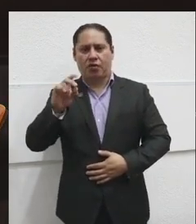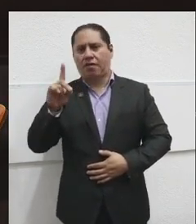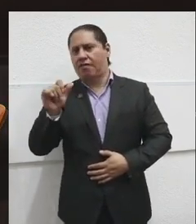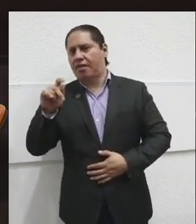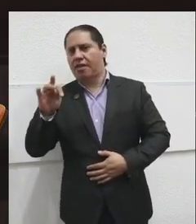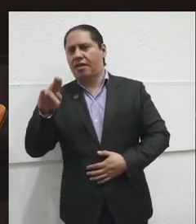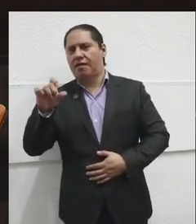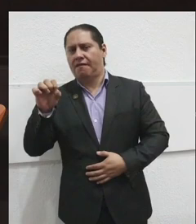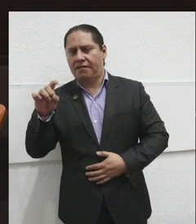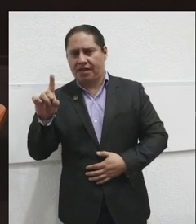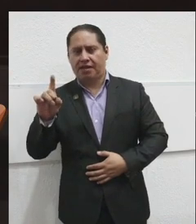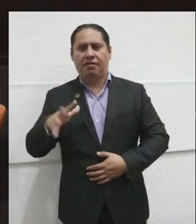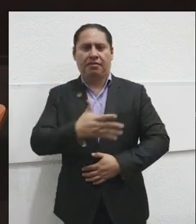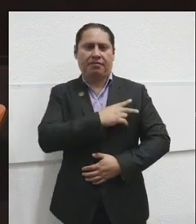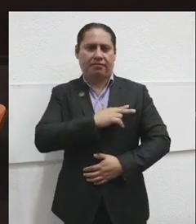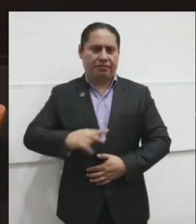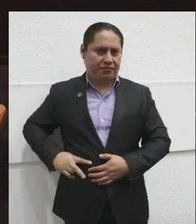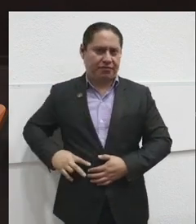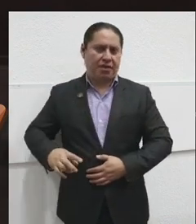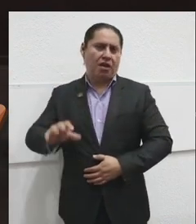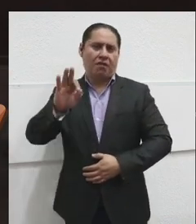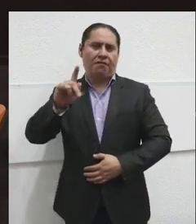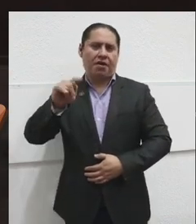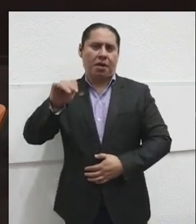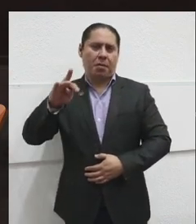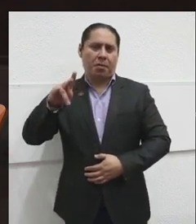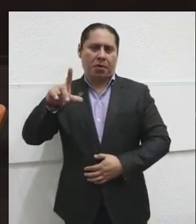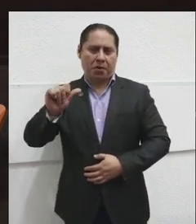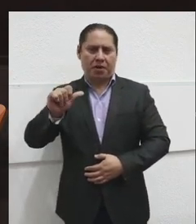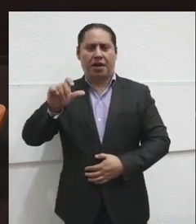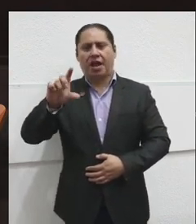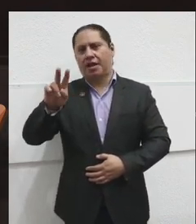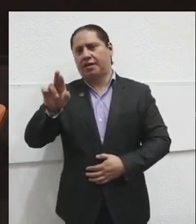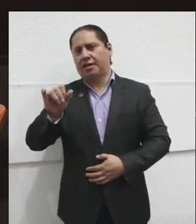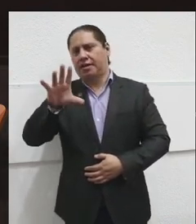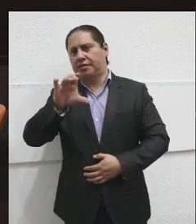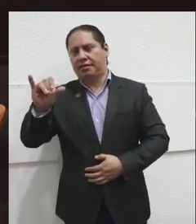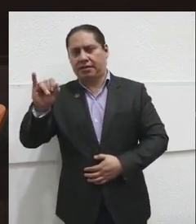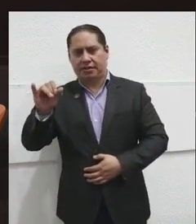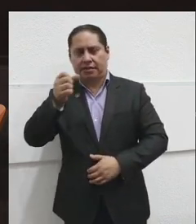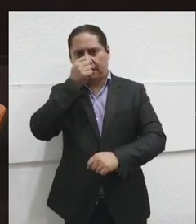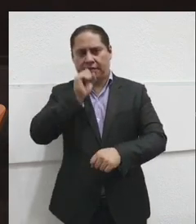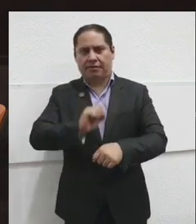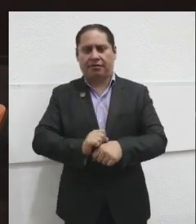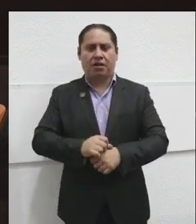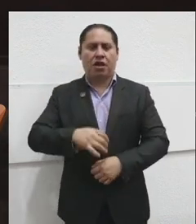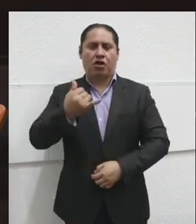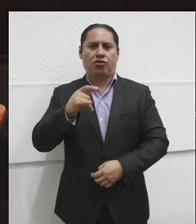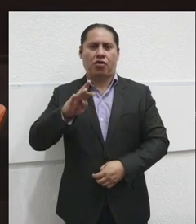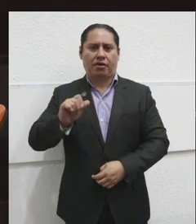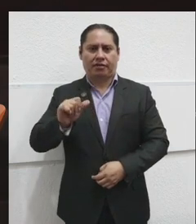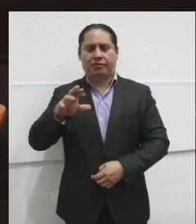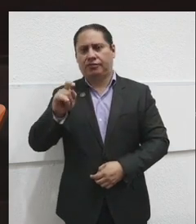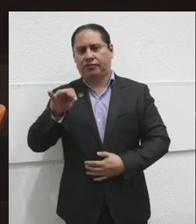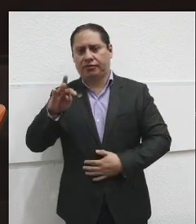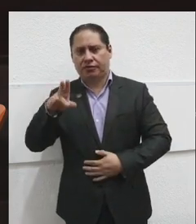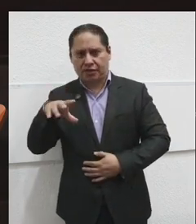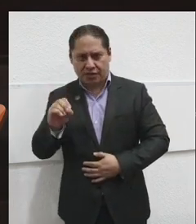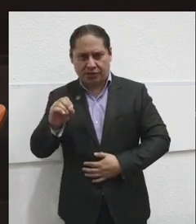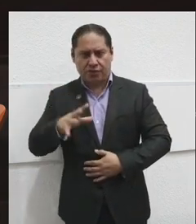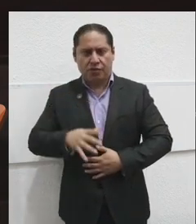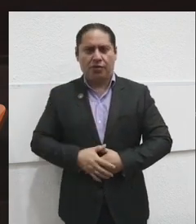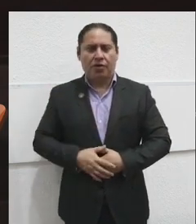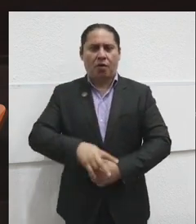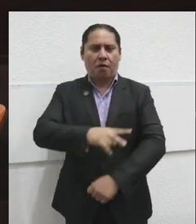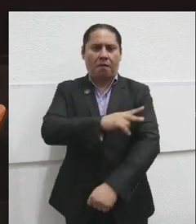Gómez, vicepresidente, diputada Fabiola Richidistel, secretaria, diputada Yolanda Correa